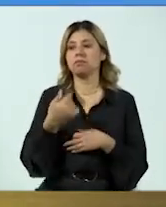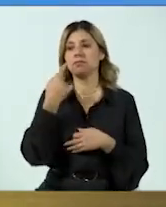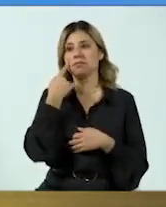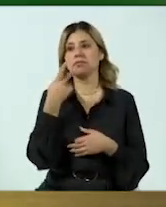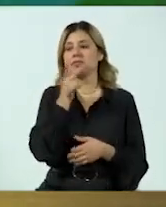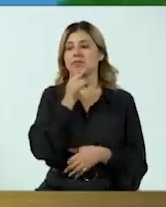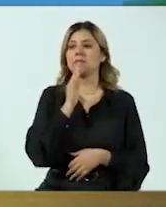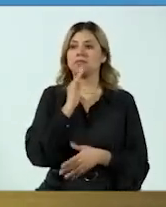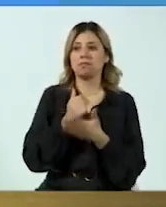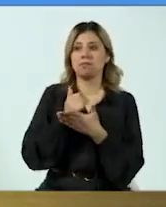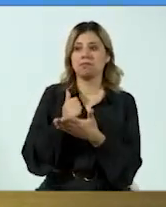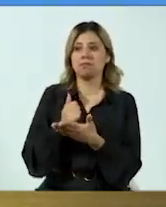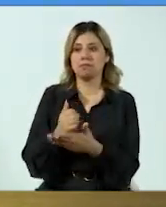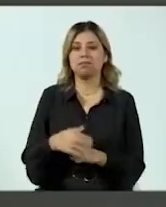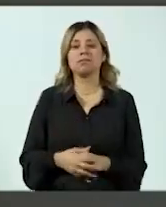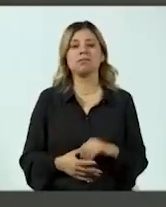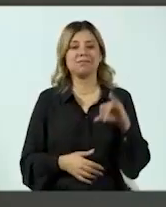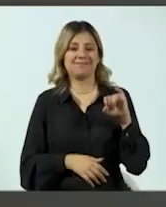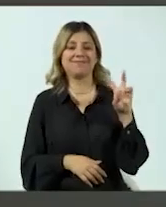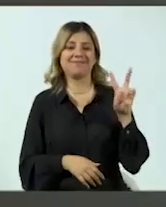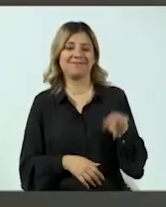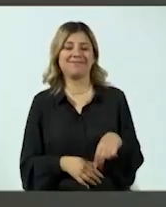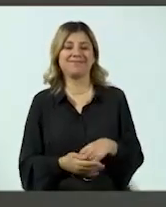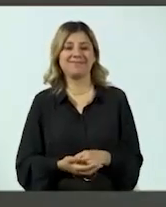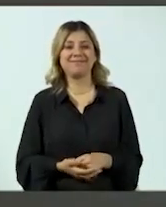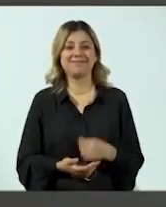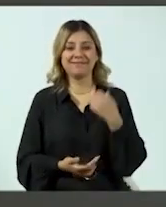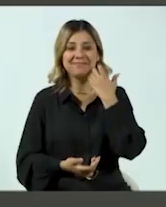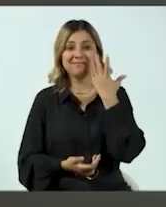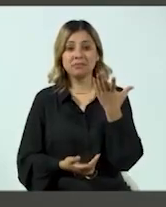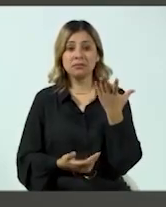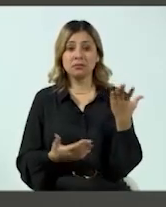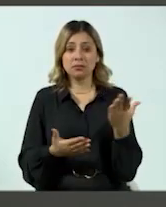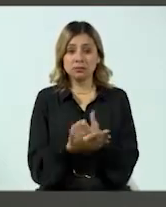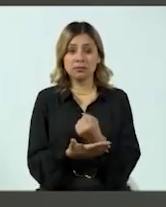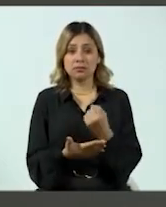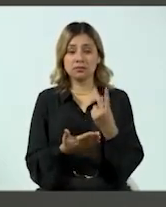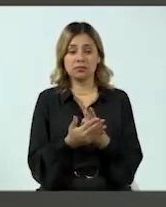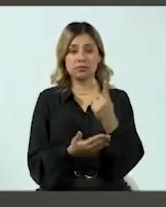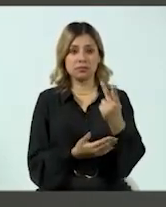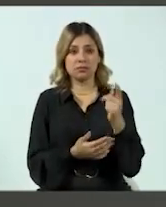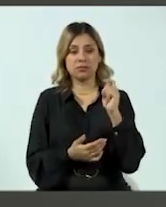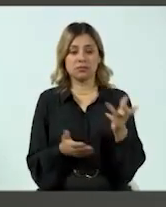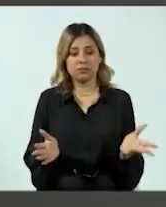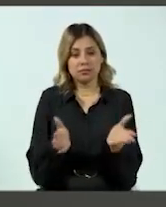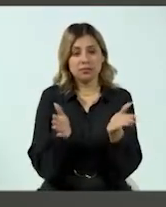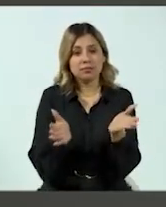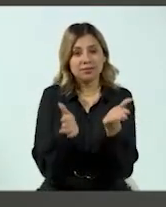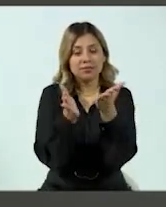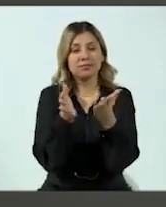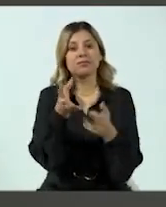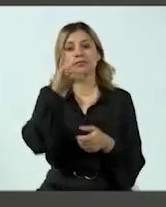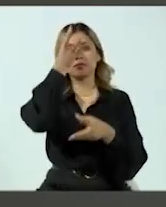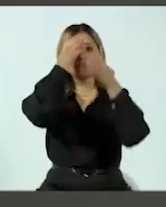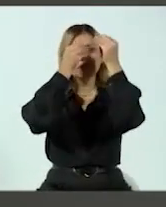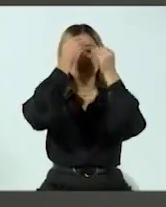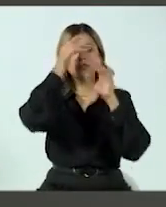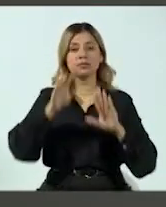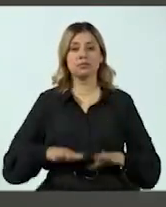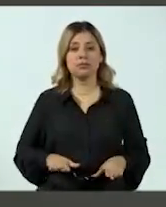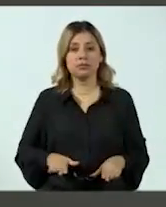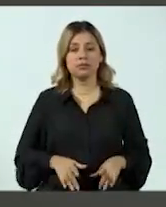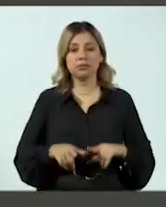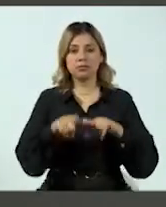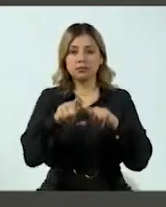por los papás no también evidentemente pero lo que buscamos con estos premios pues justamente es incentivar y fomentar que estos talentos sigan